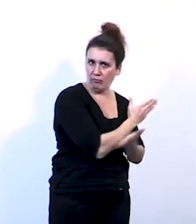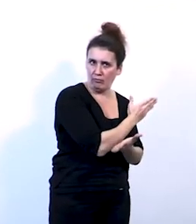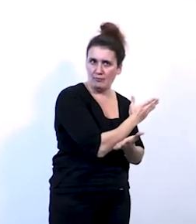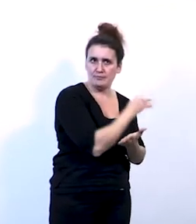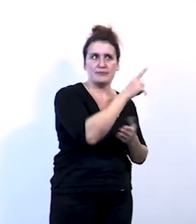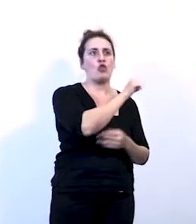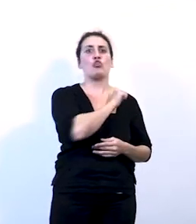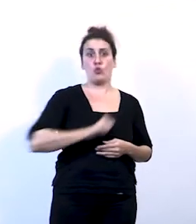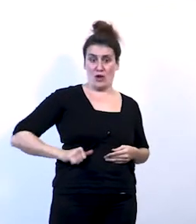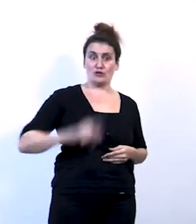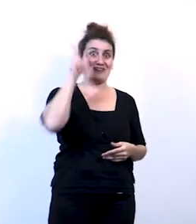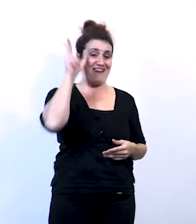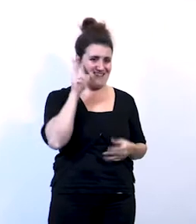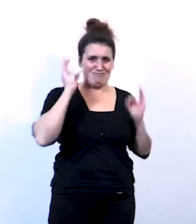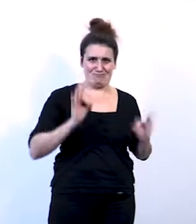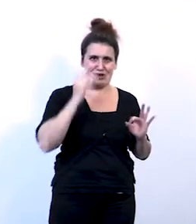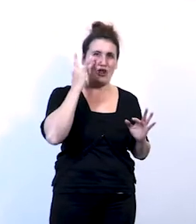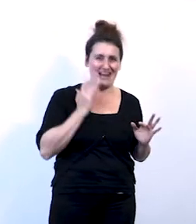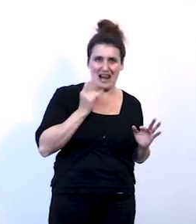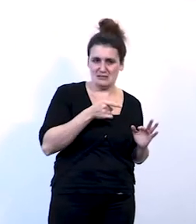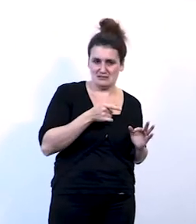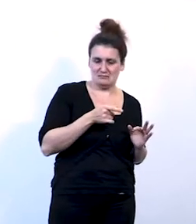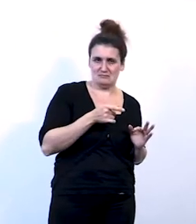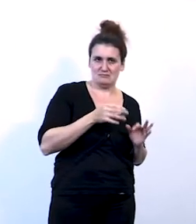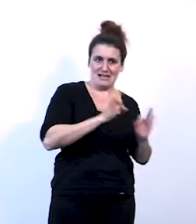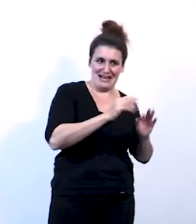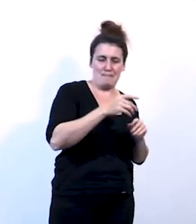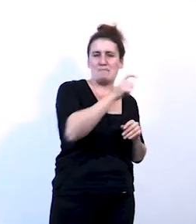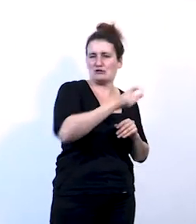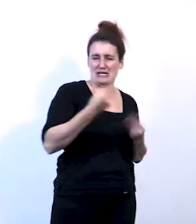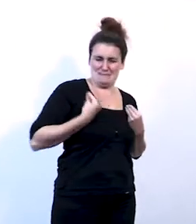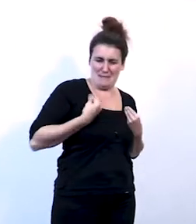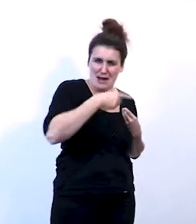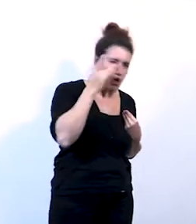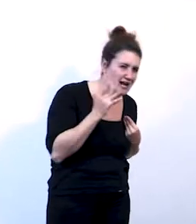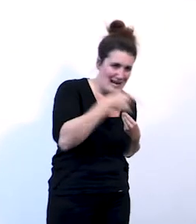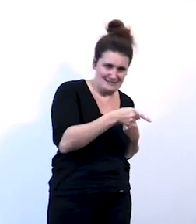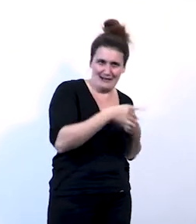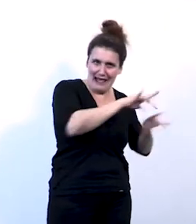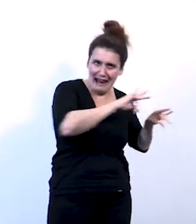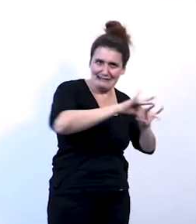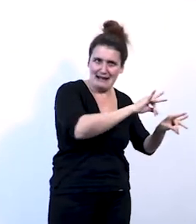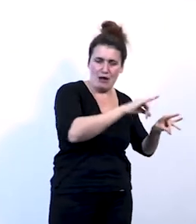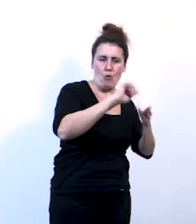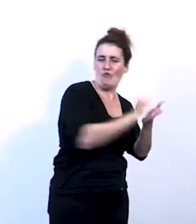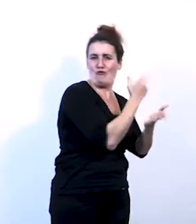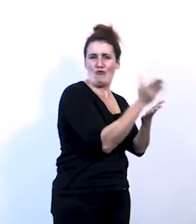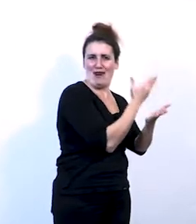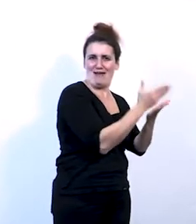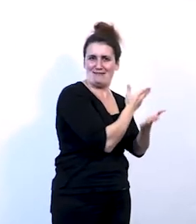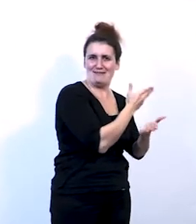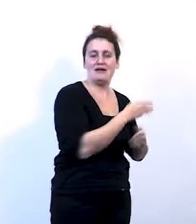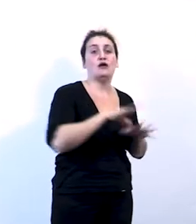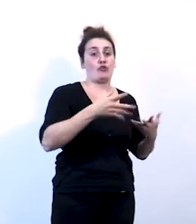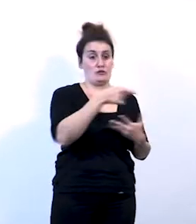a los dueños legítimos, a los nativos, dueños de la tierra. Entonces, cuando los dueños de la tierra,